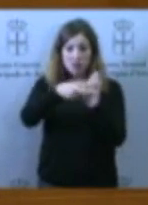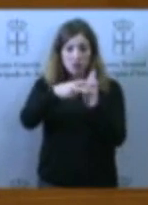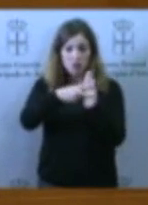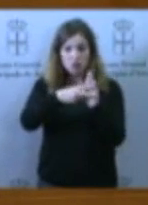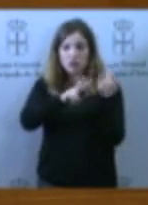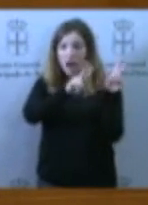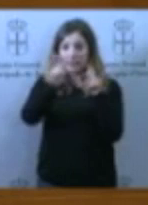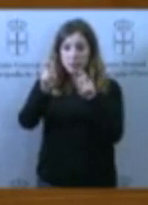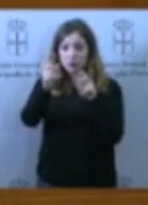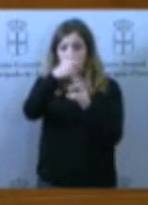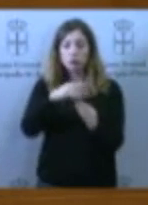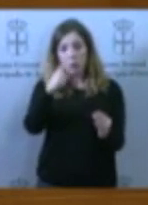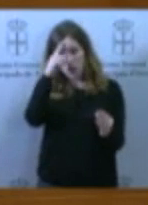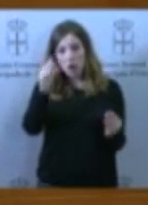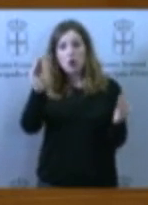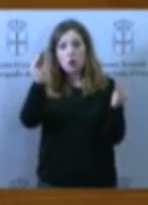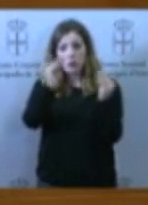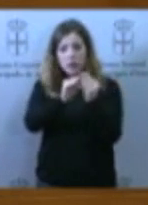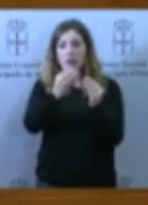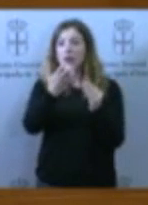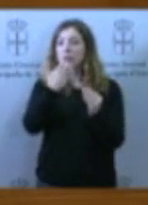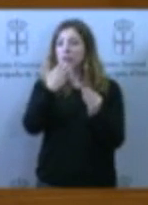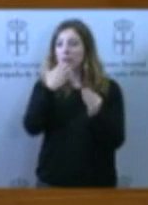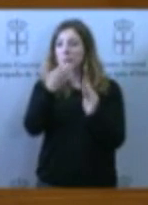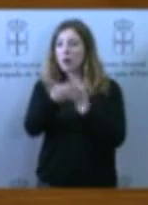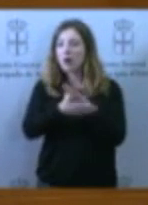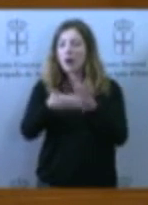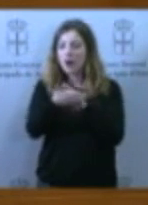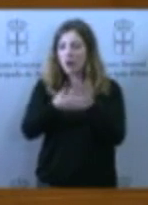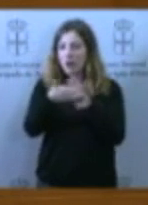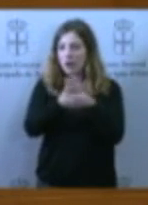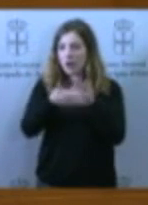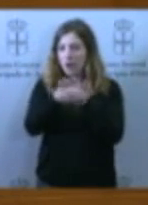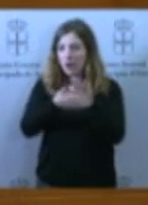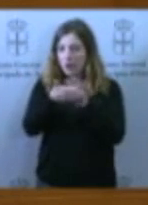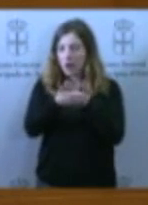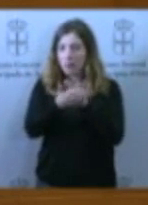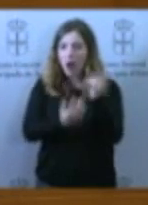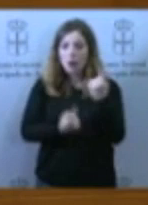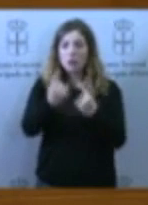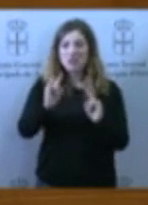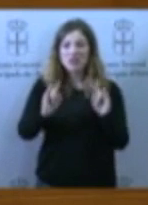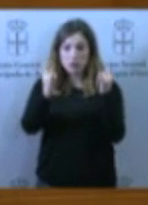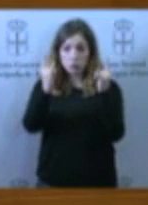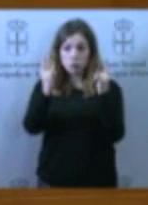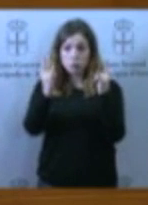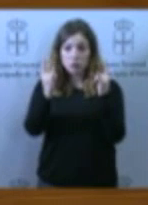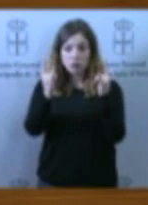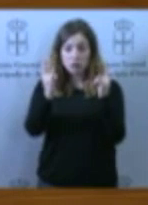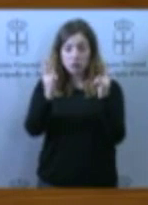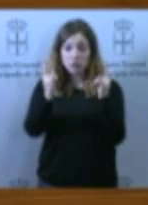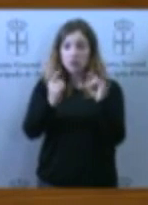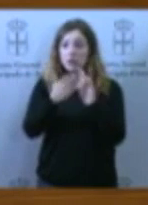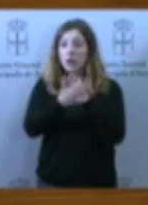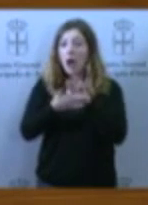que compartimos, como por ejemplo la relativa a algunas de las infraestructuras que se plantean, en concreto, pues por